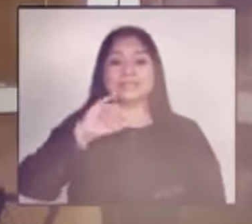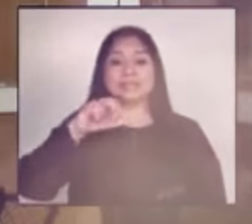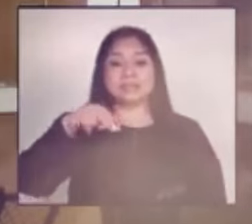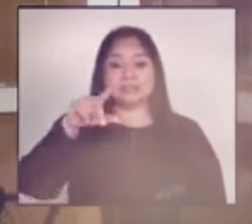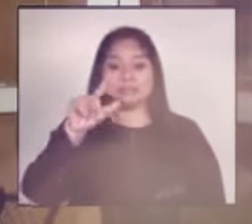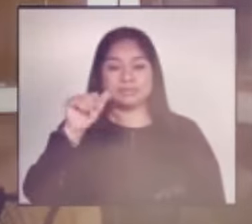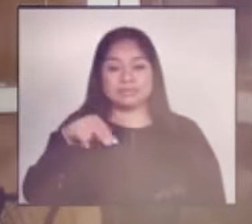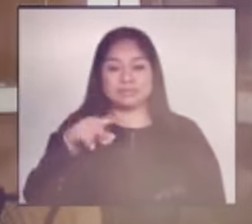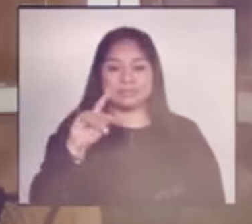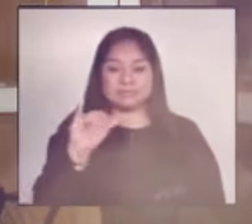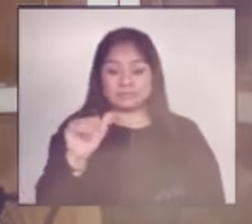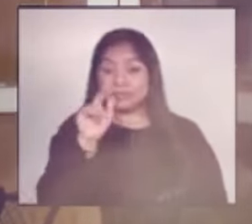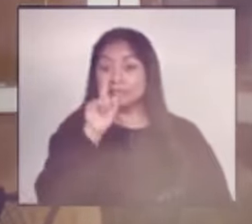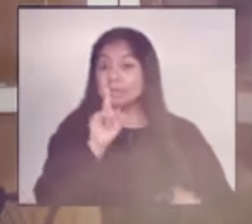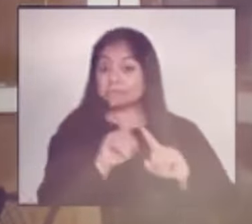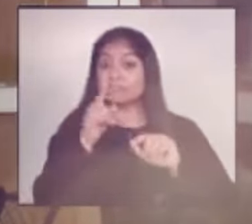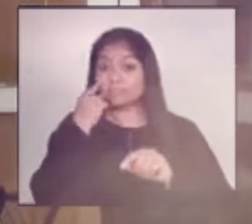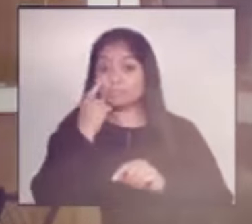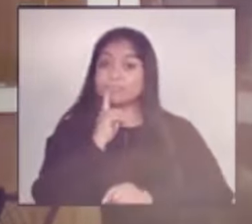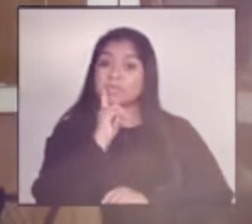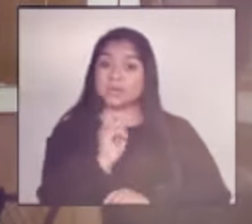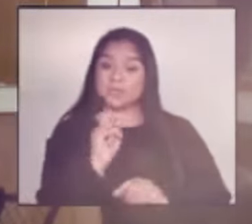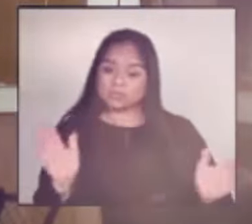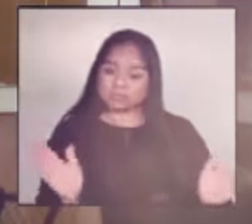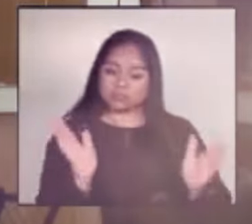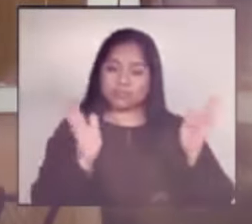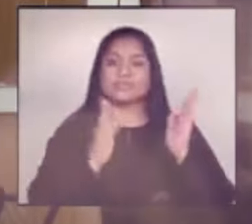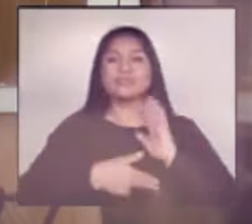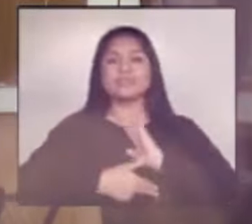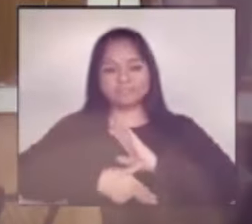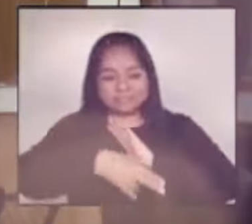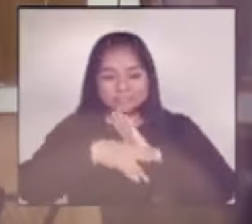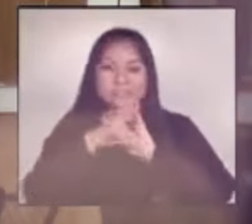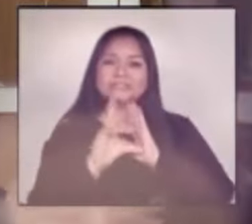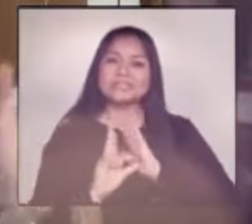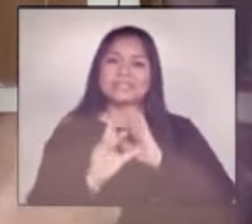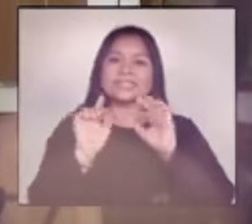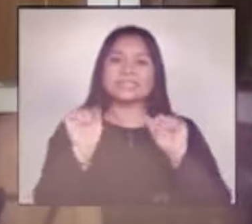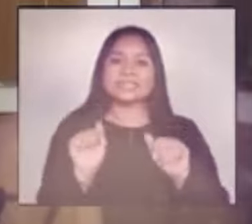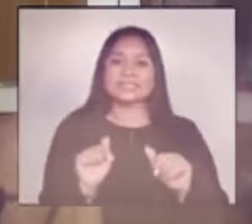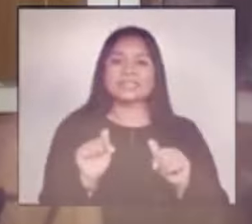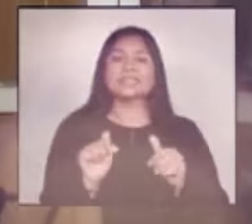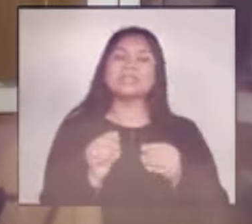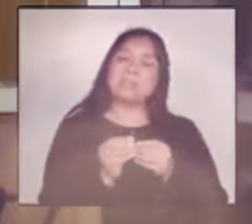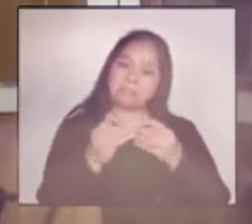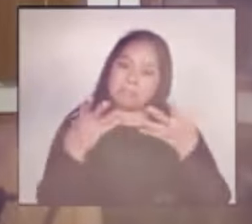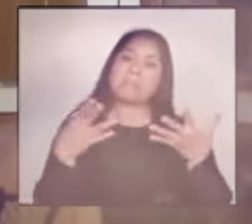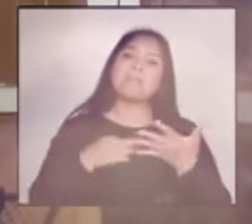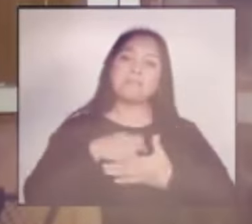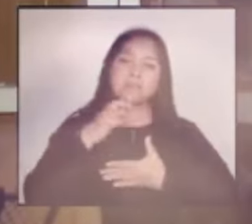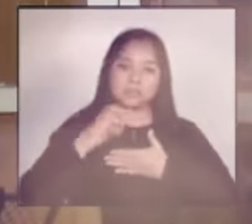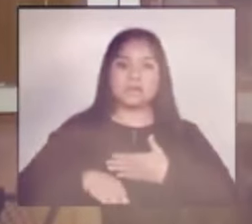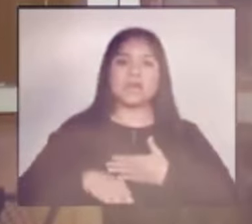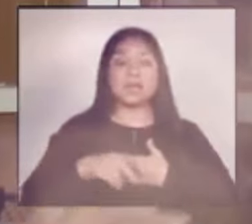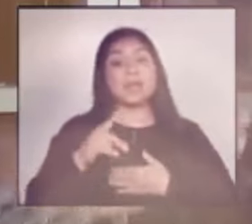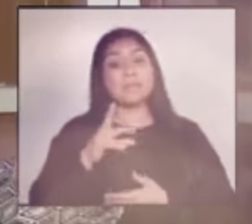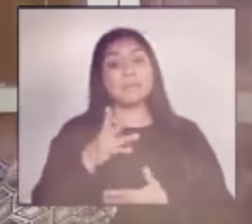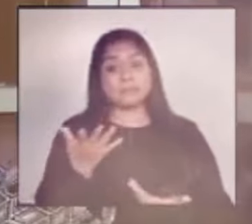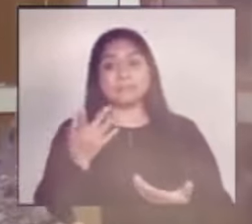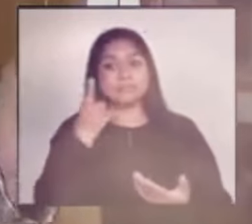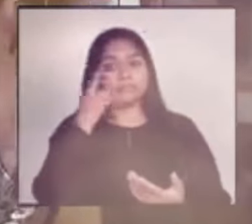mejor que estar retomando nuevamente este grandioso programa que que